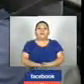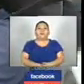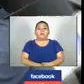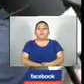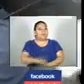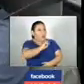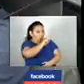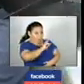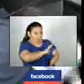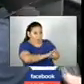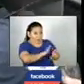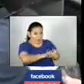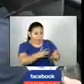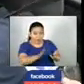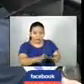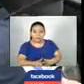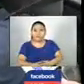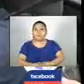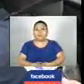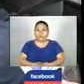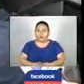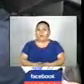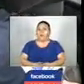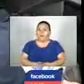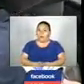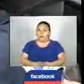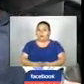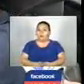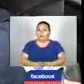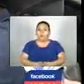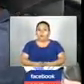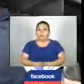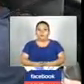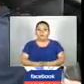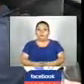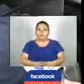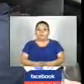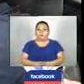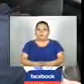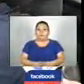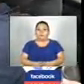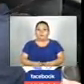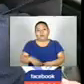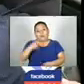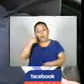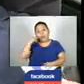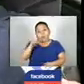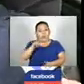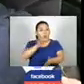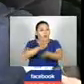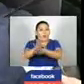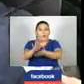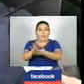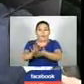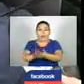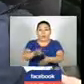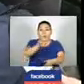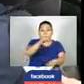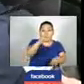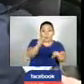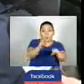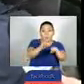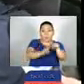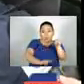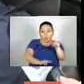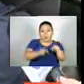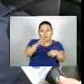Pagan bastante y ya obtienen poco combustible, ¿verdad? Correcto, sí, sí. Para cuando compramos 10 de diésel hay que echar